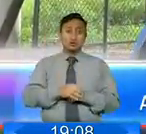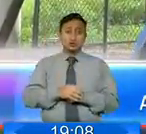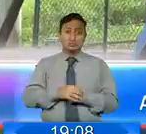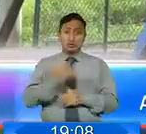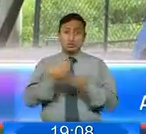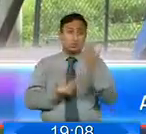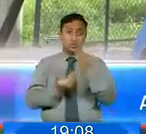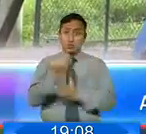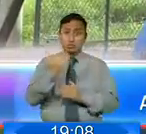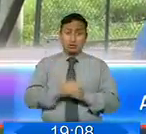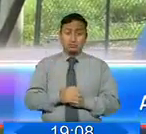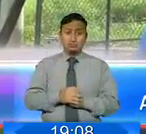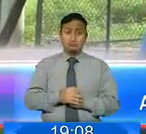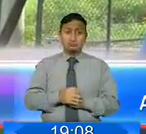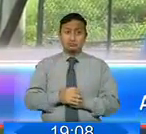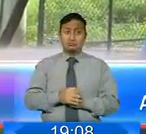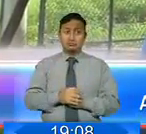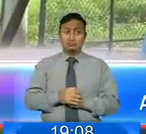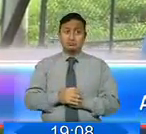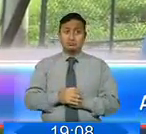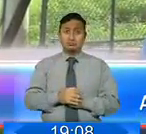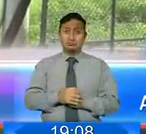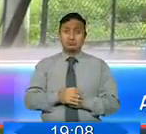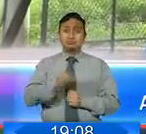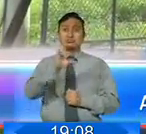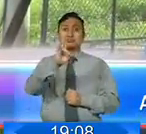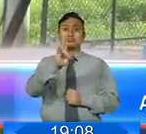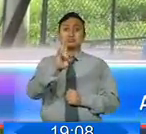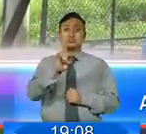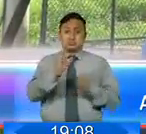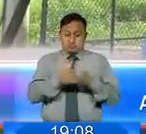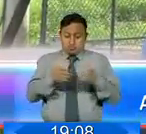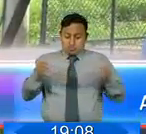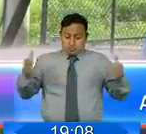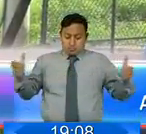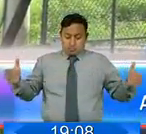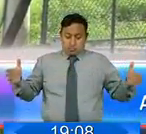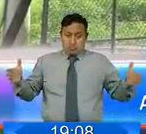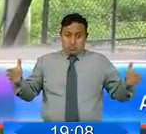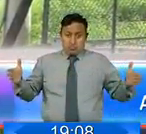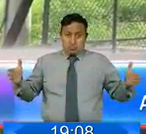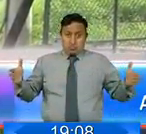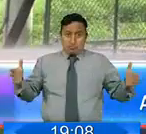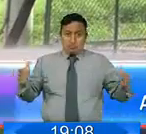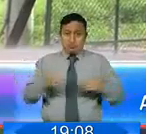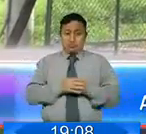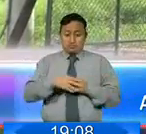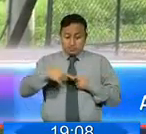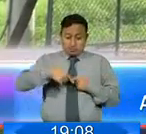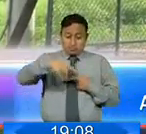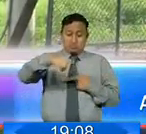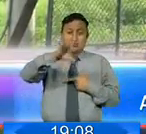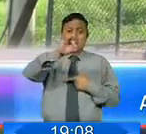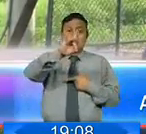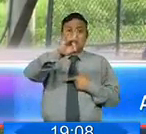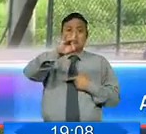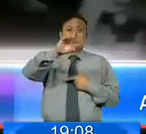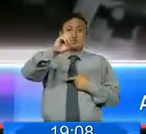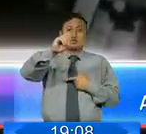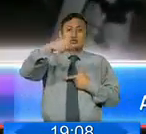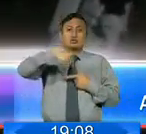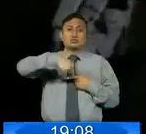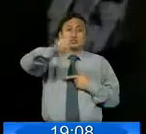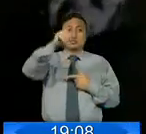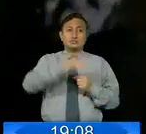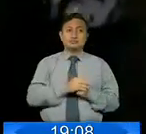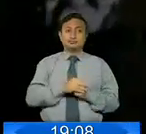de esa vía tiene 7 m de ancho de largo eh 800 800 m de largo tras